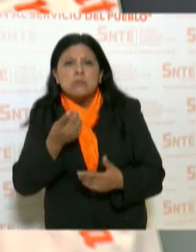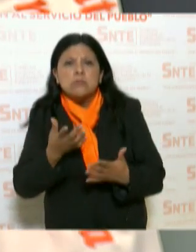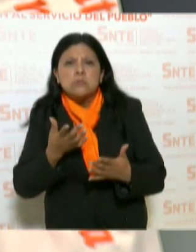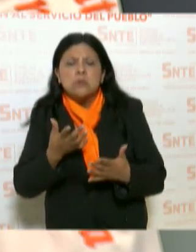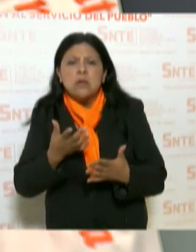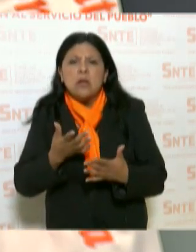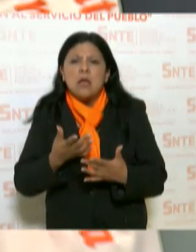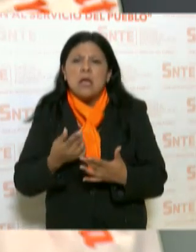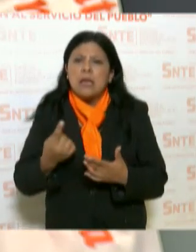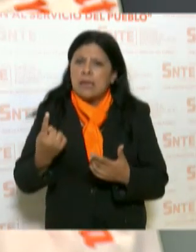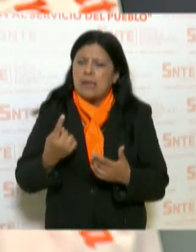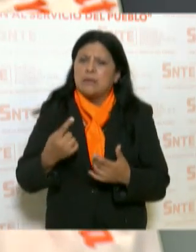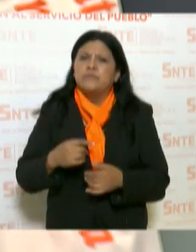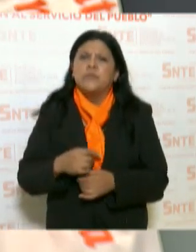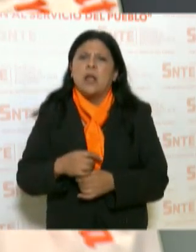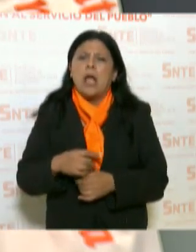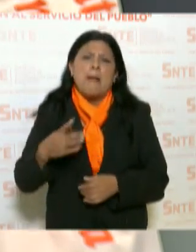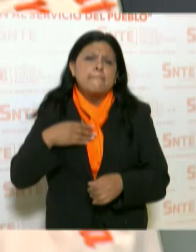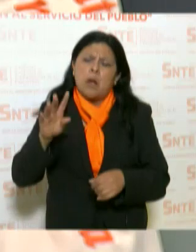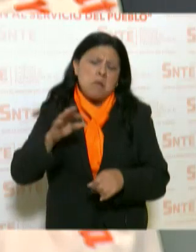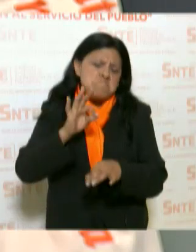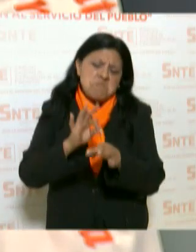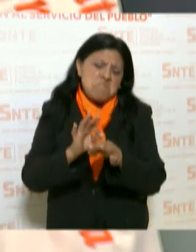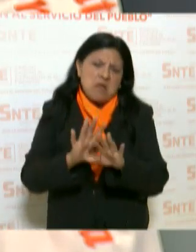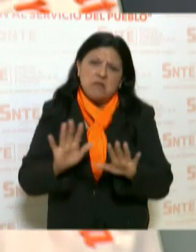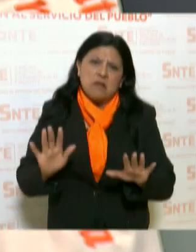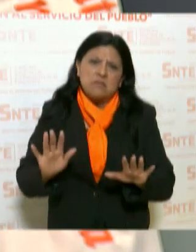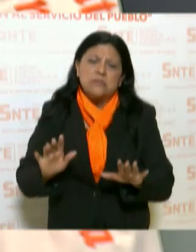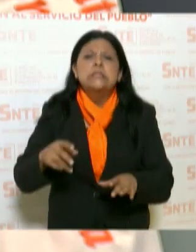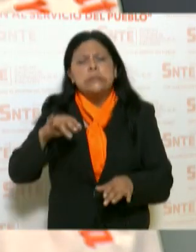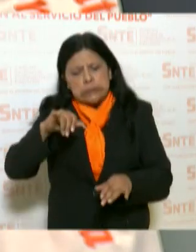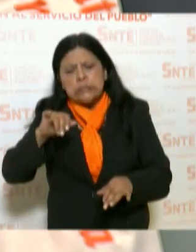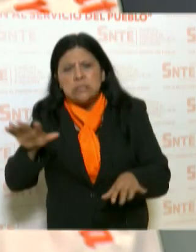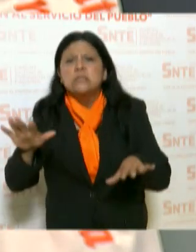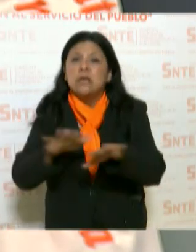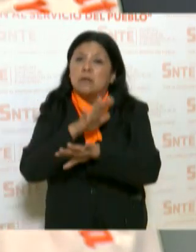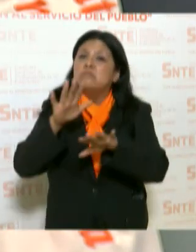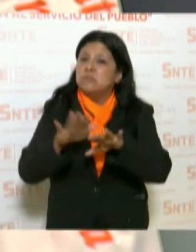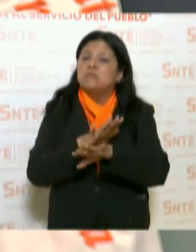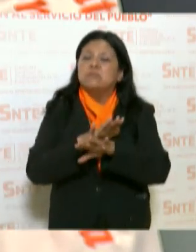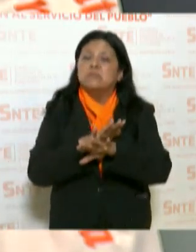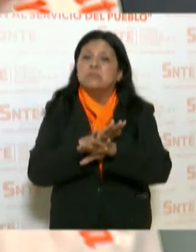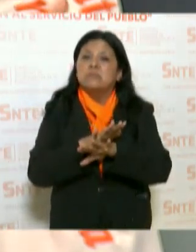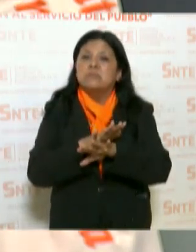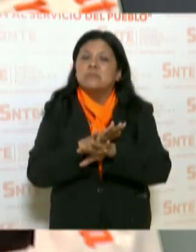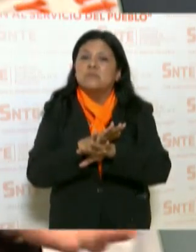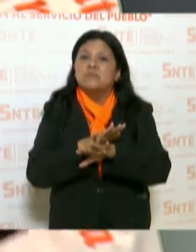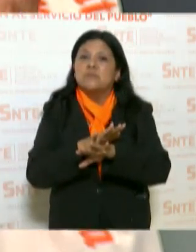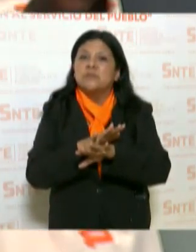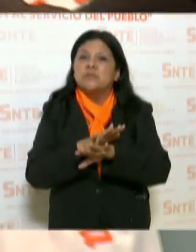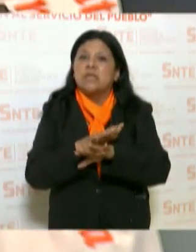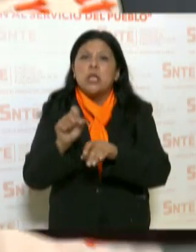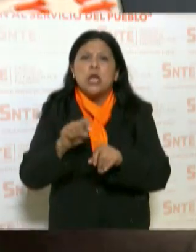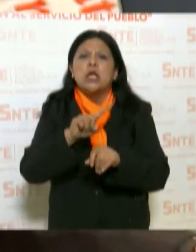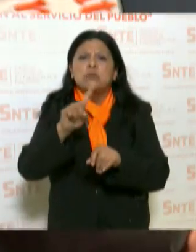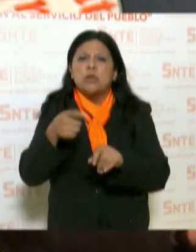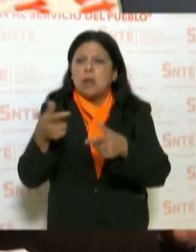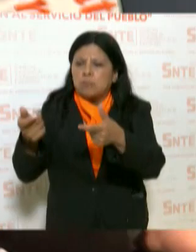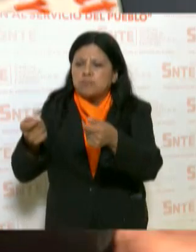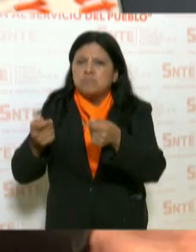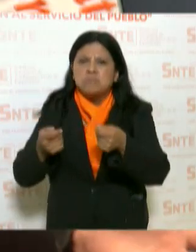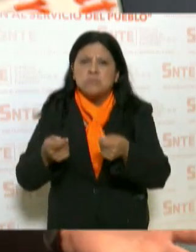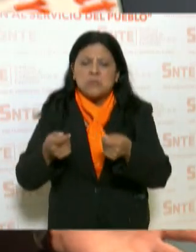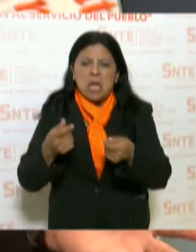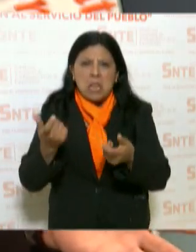Y sí, se aprueba la reforma y llega el cheque. ¿Y qué